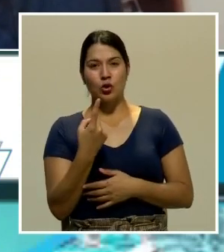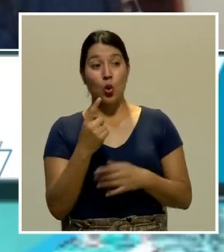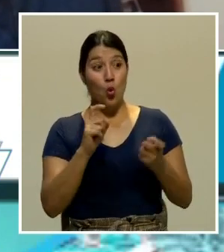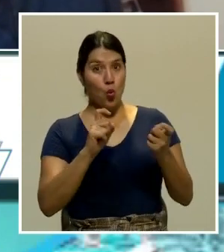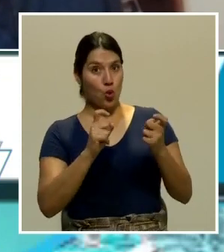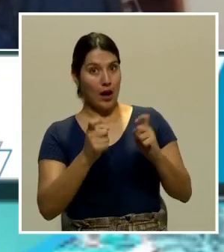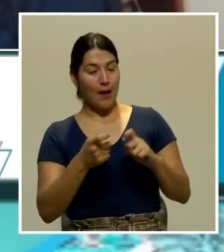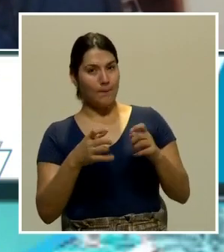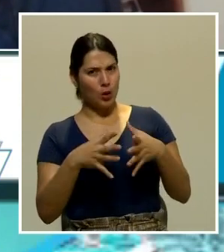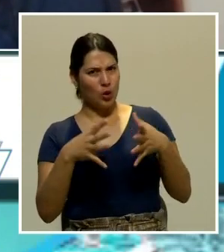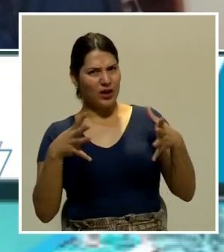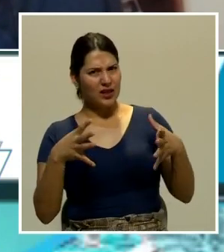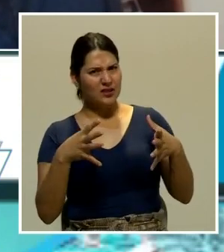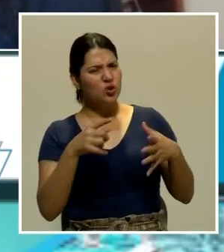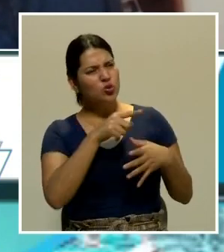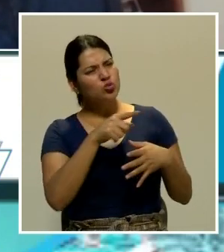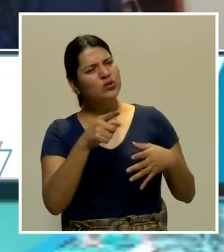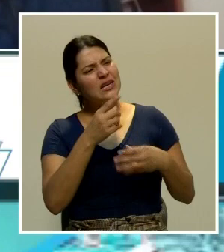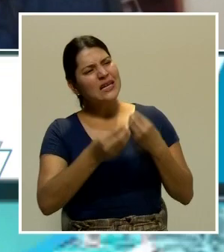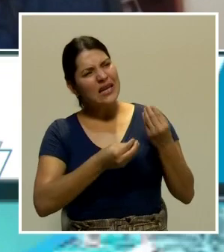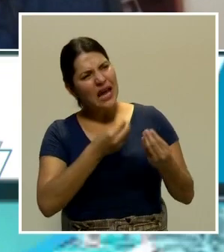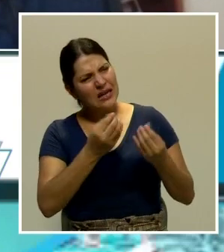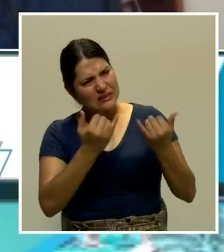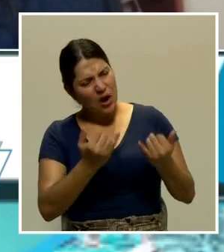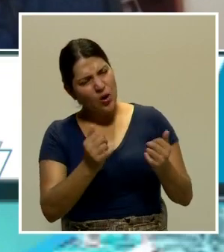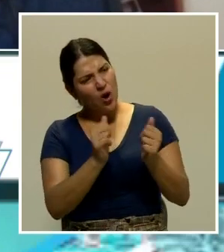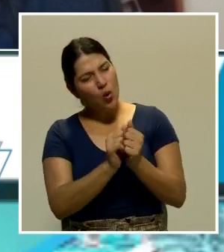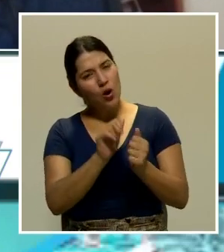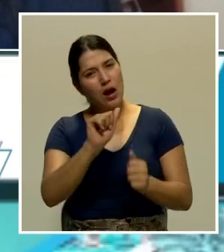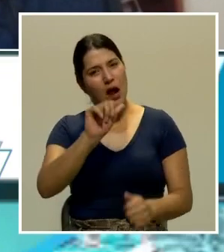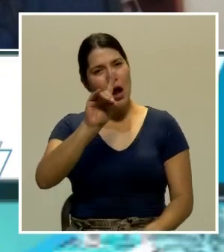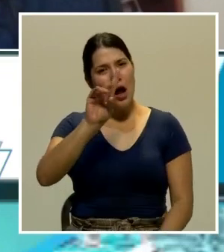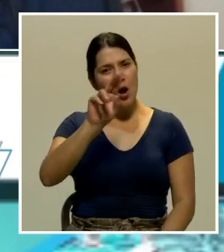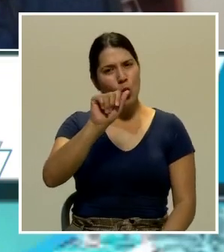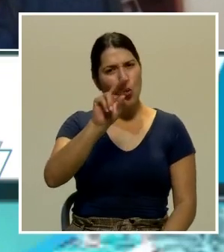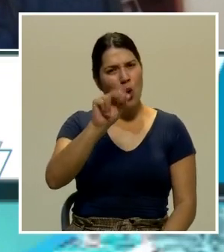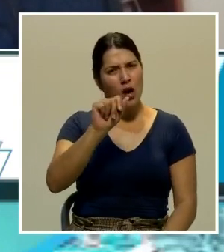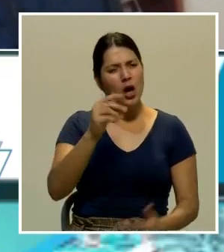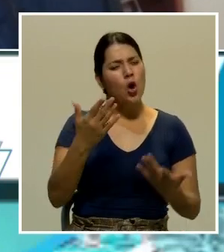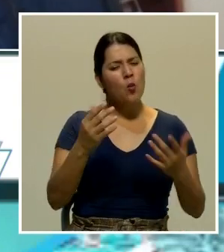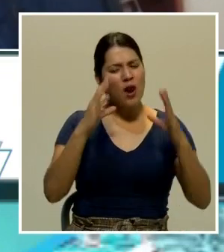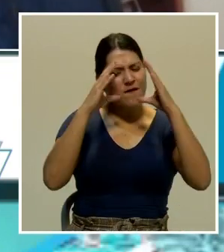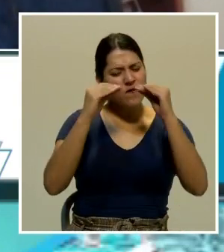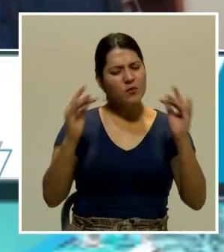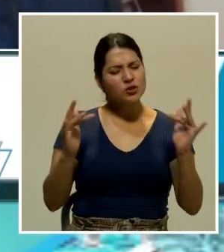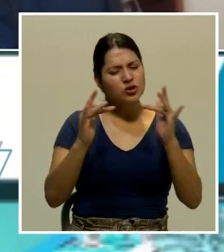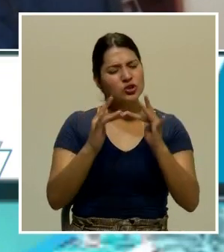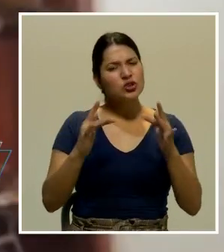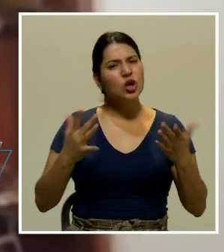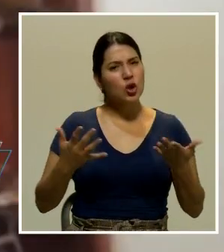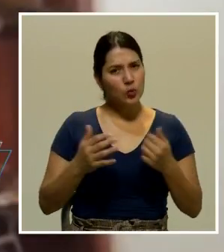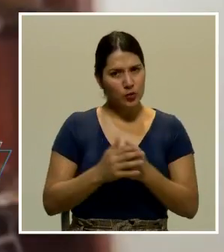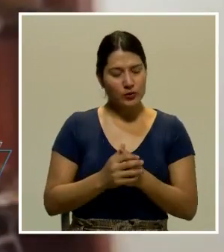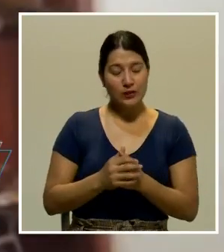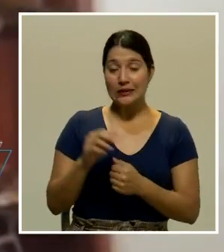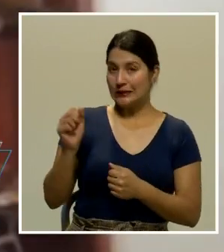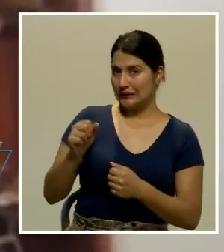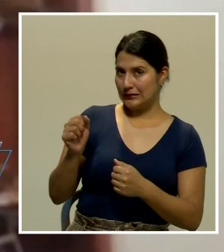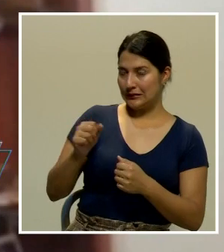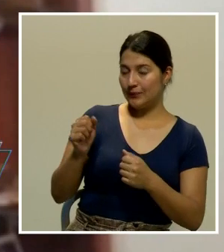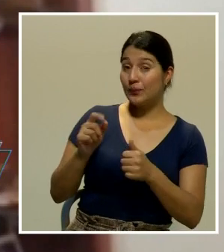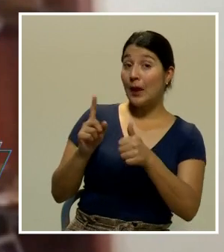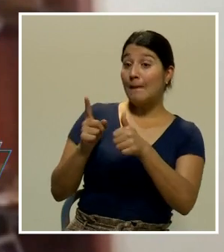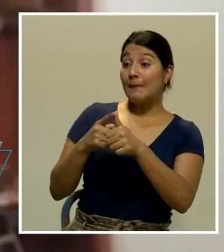bien amplia. ¿Qué están haciendo en el tema de aduanas? ¿Cómo se van a cruzar esos datos? Sí,